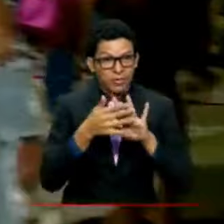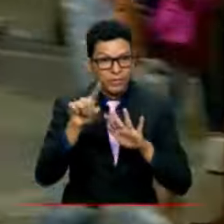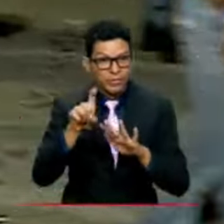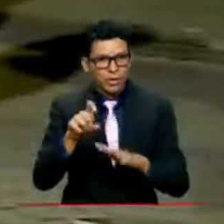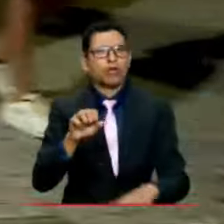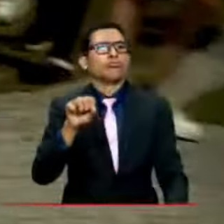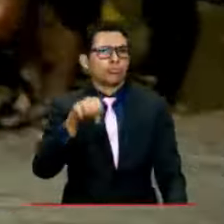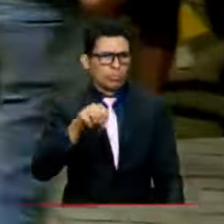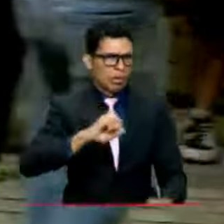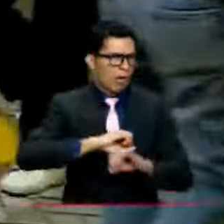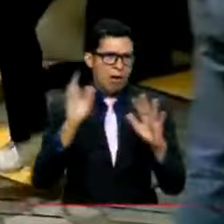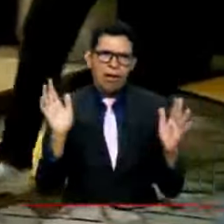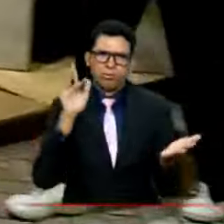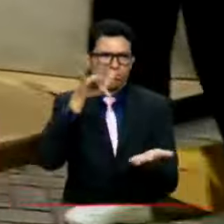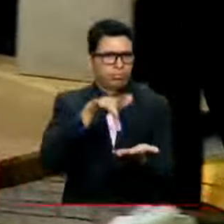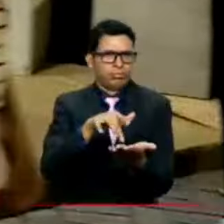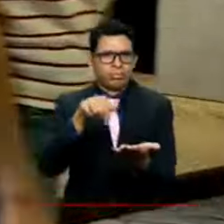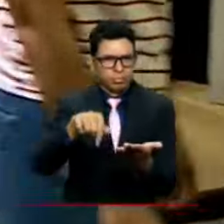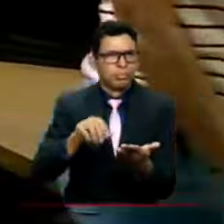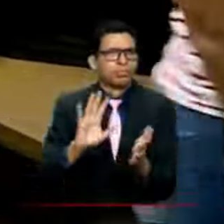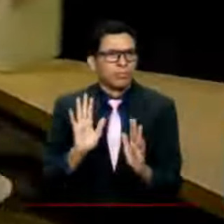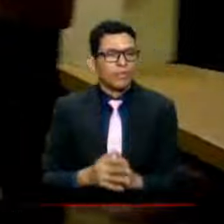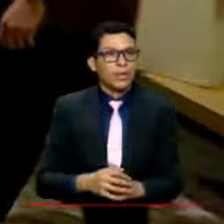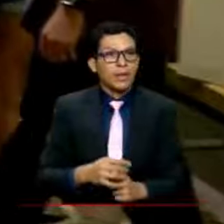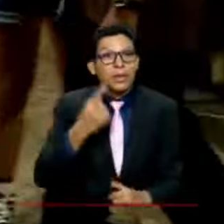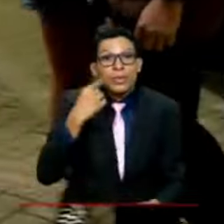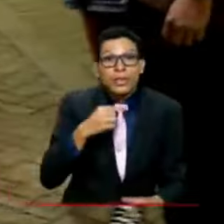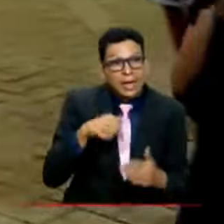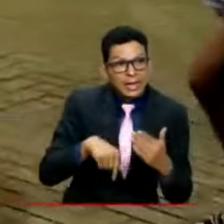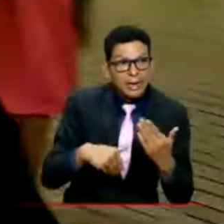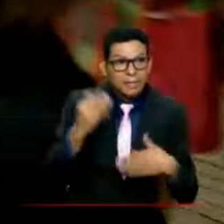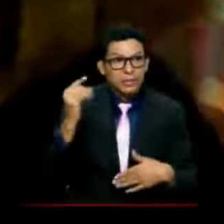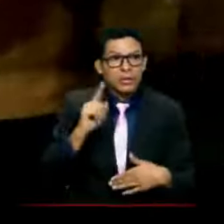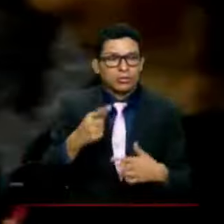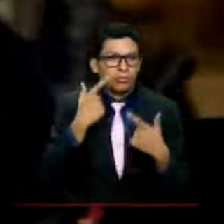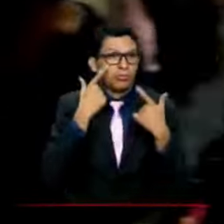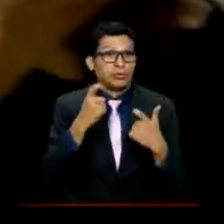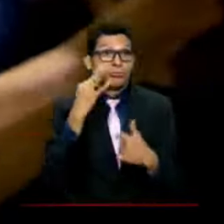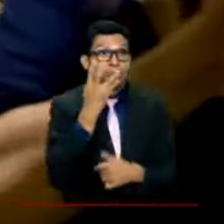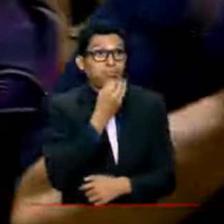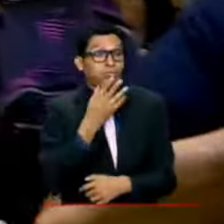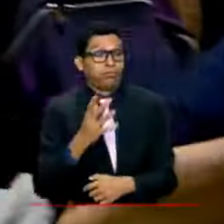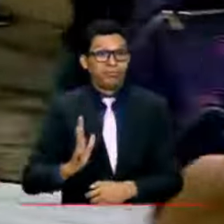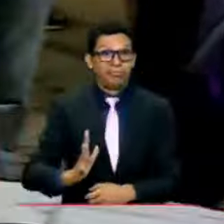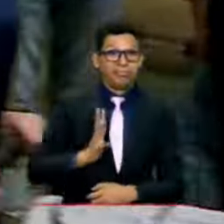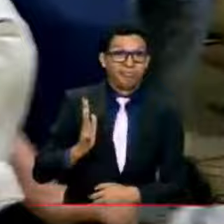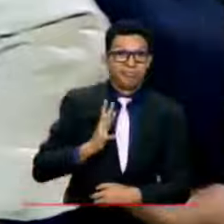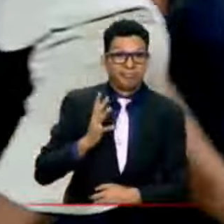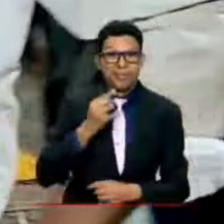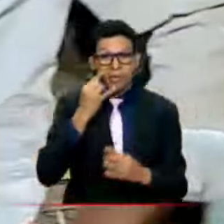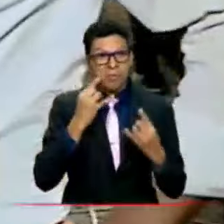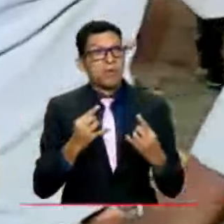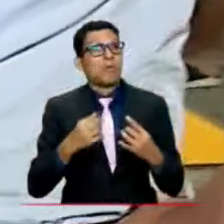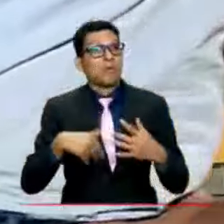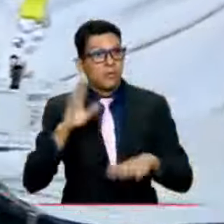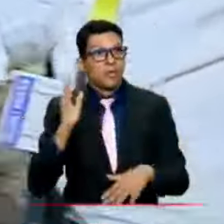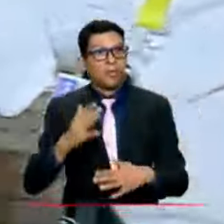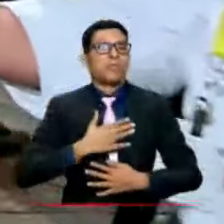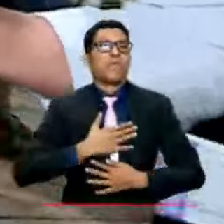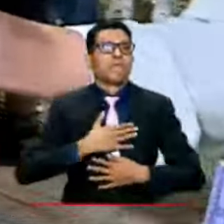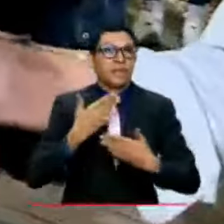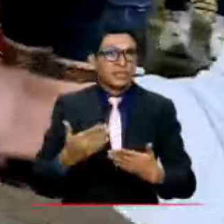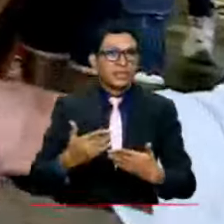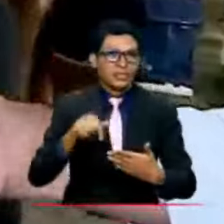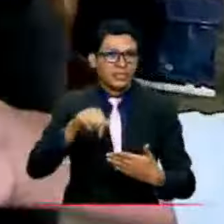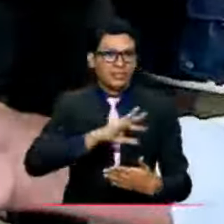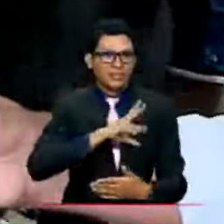claro, a eso vinimos. ¿Y cómo le ha parecido este primer día? Pues hombre, maravilloso, esto está muy bonito, muy elegante, muy atractivo.